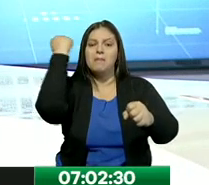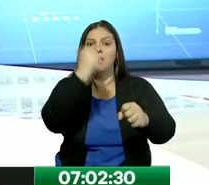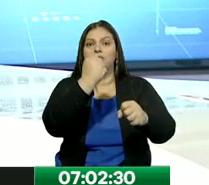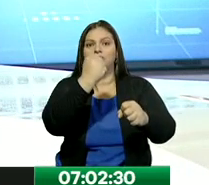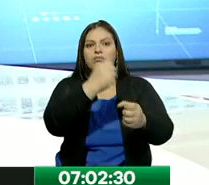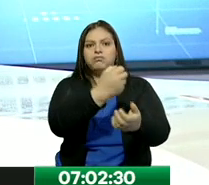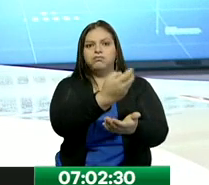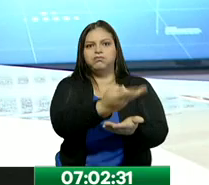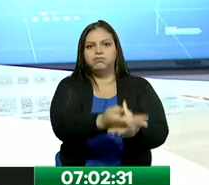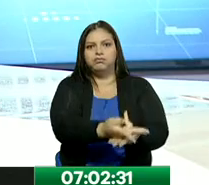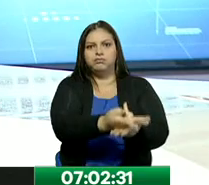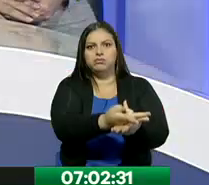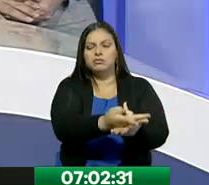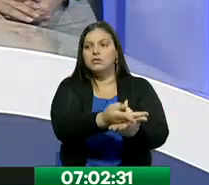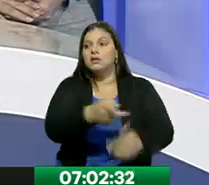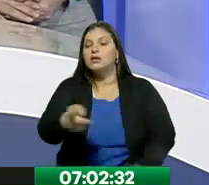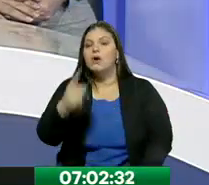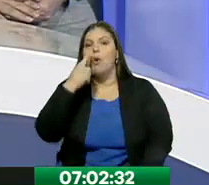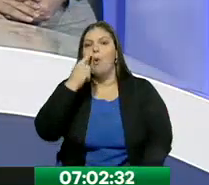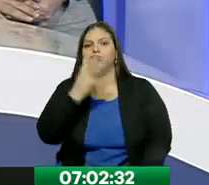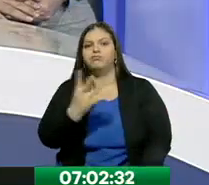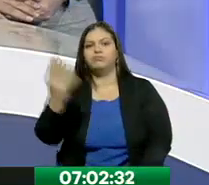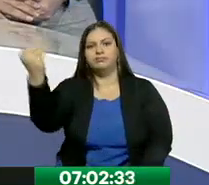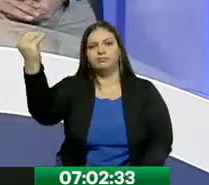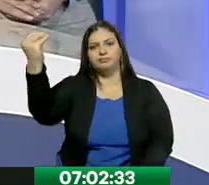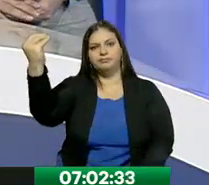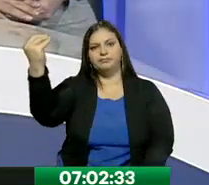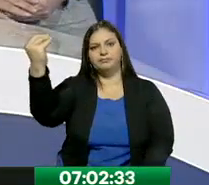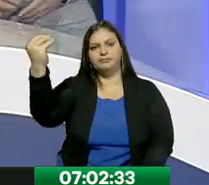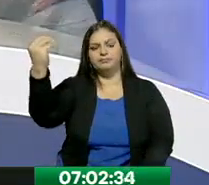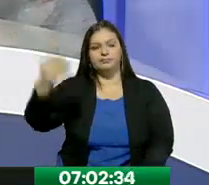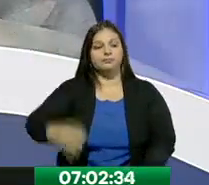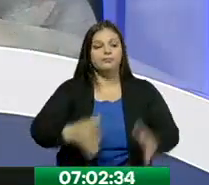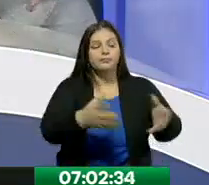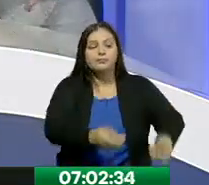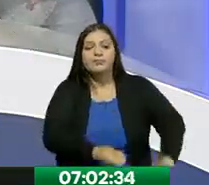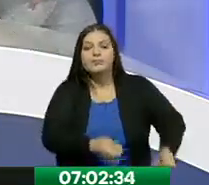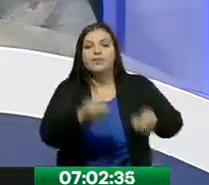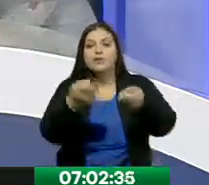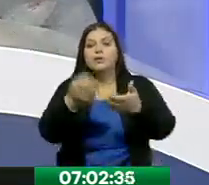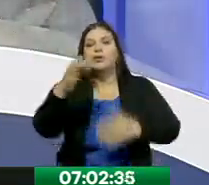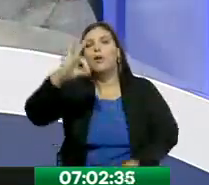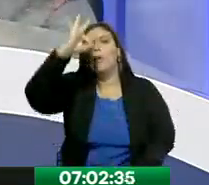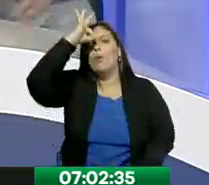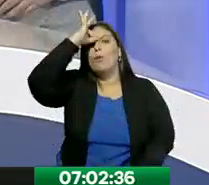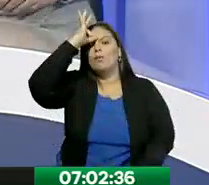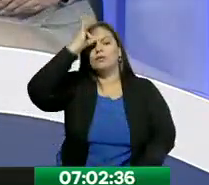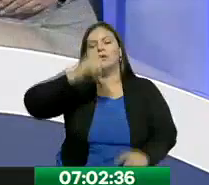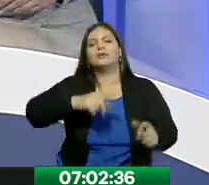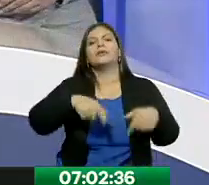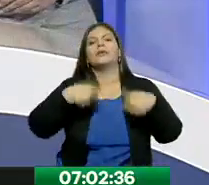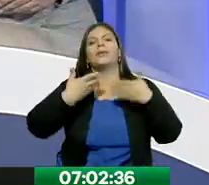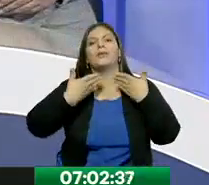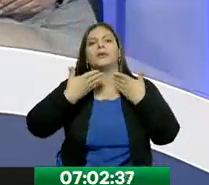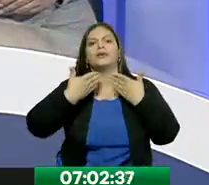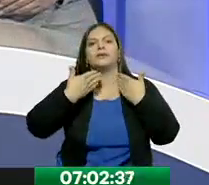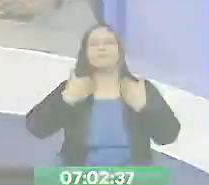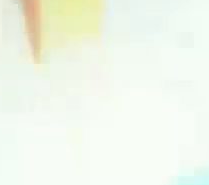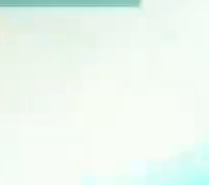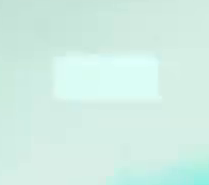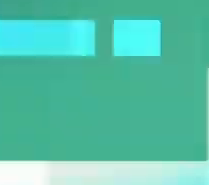del Guayas. La ciudadana se encuentra hospitalizada en Guayaquil mientras que la policía busca al acusado. Veamos.